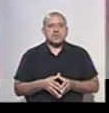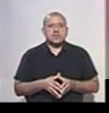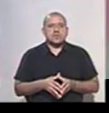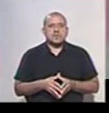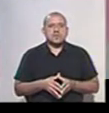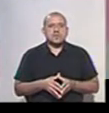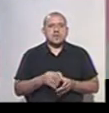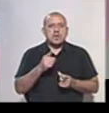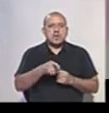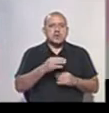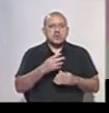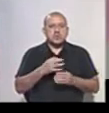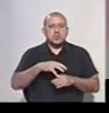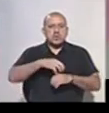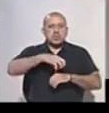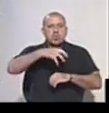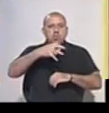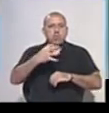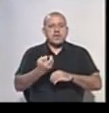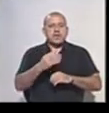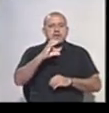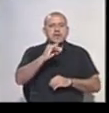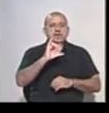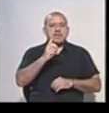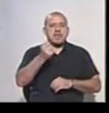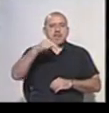¿Eso es una espuma de qué? El cilantro.